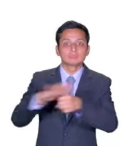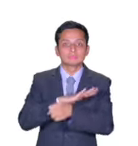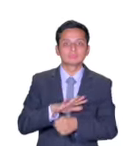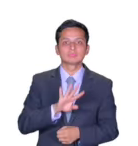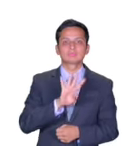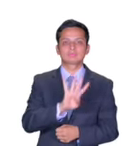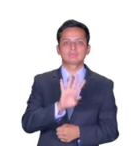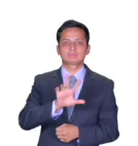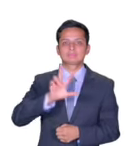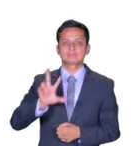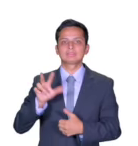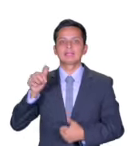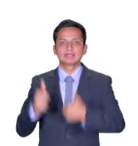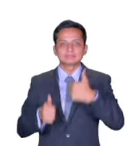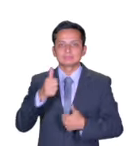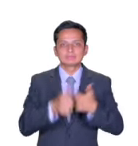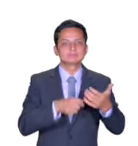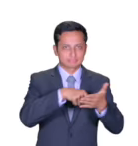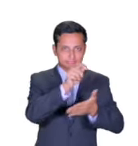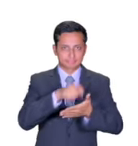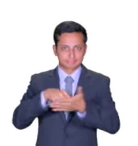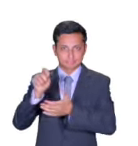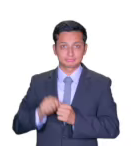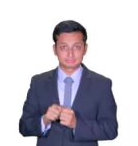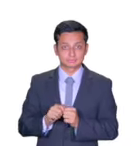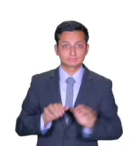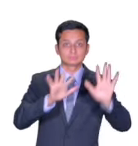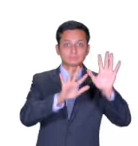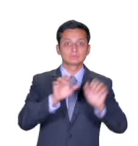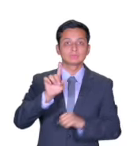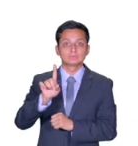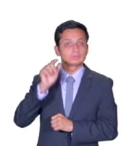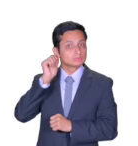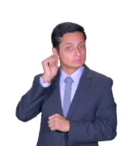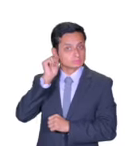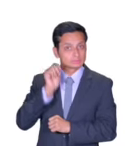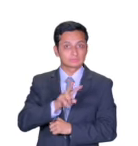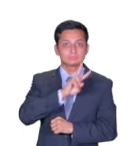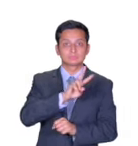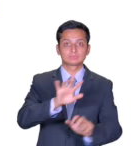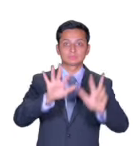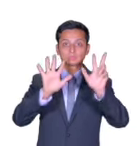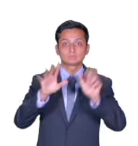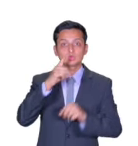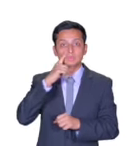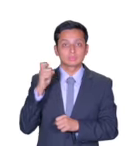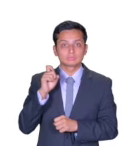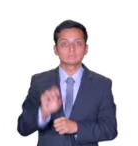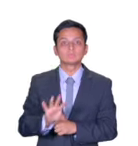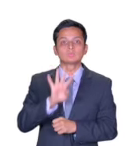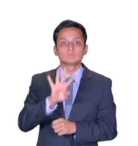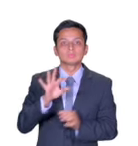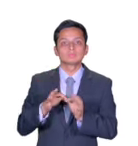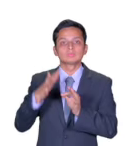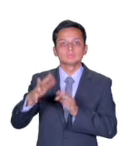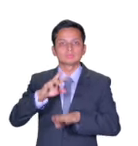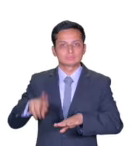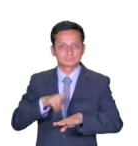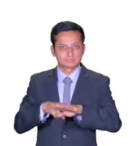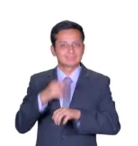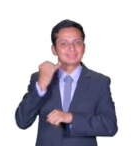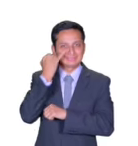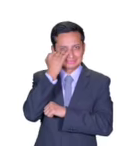impugnaciones, fueron aprobadas 43 candidaturas. De ellas, 11 mujeres, 28 hombres y 4 de pueblos